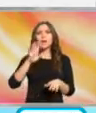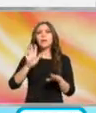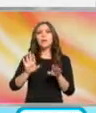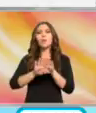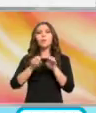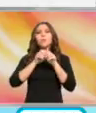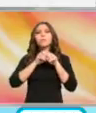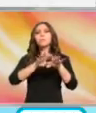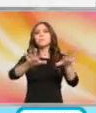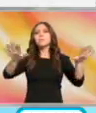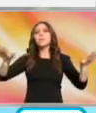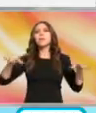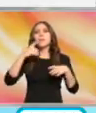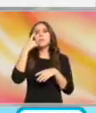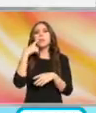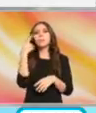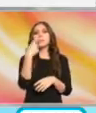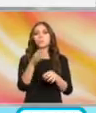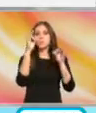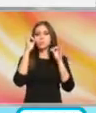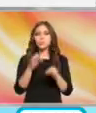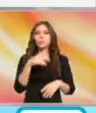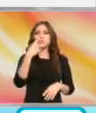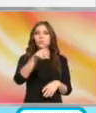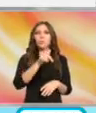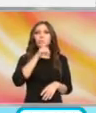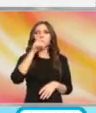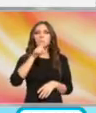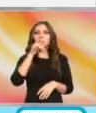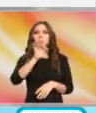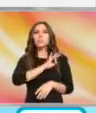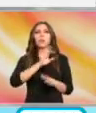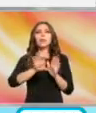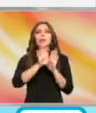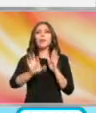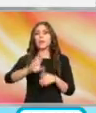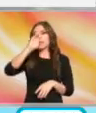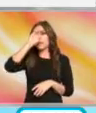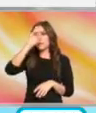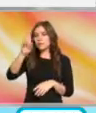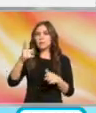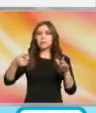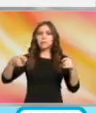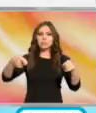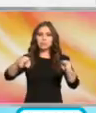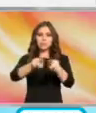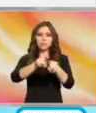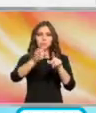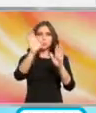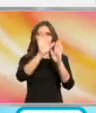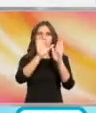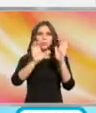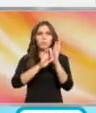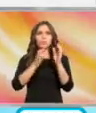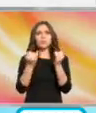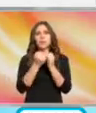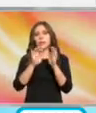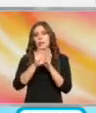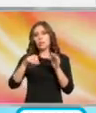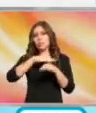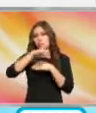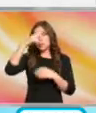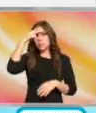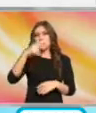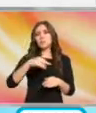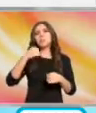mexicanos para brillar con luz propia. Si respetamos, acatamos esta Constitución, como mexicanos,